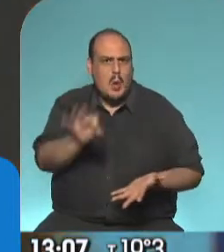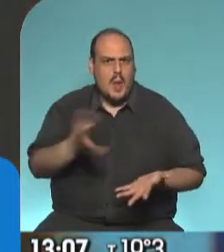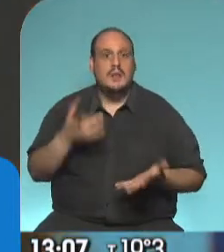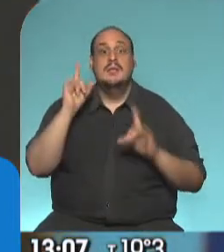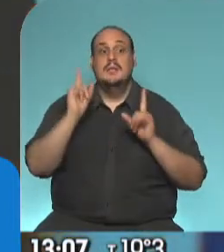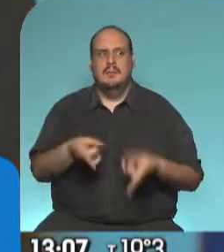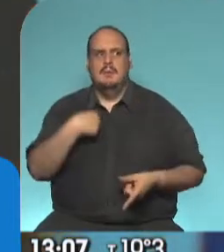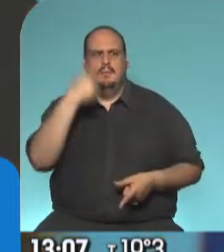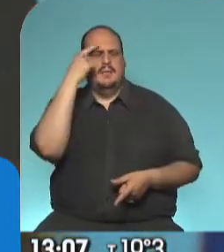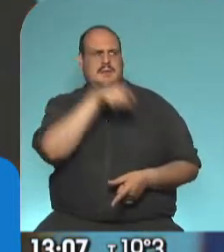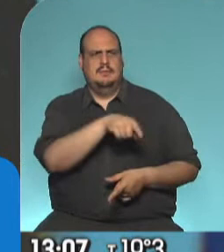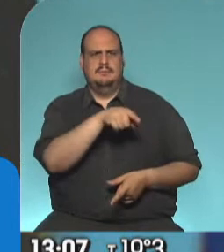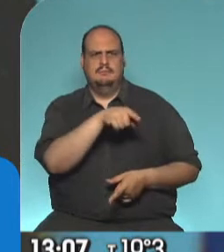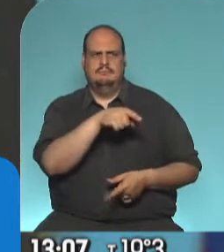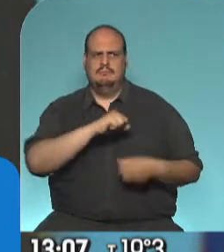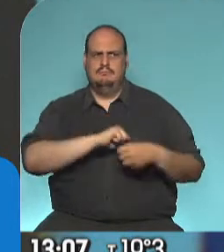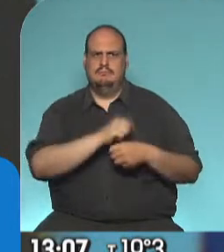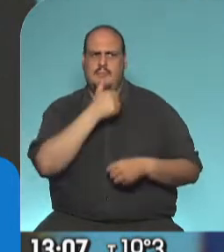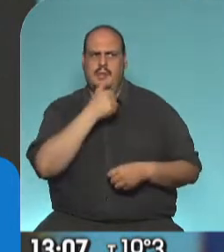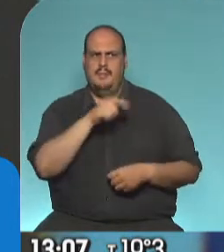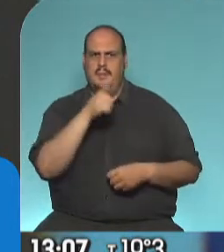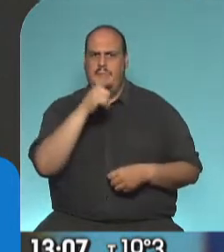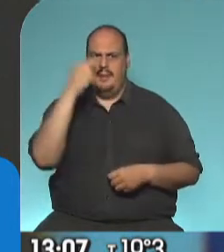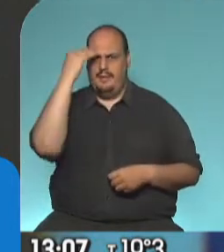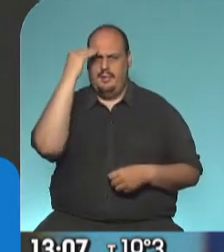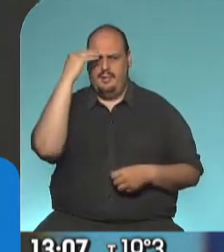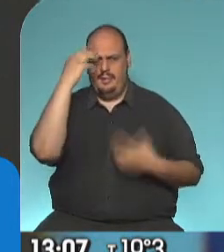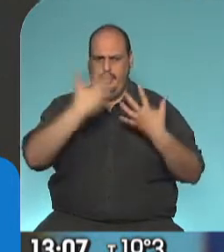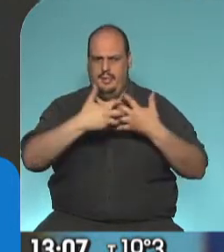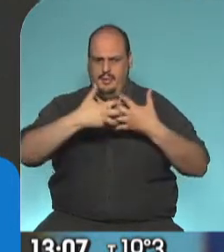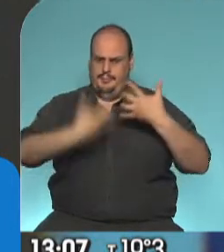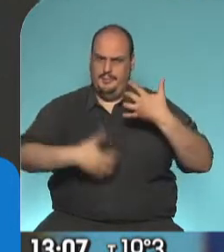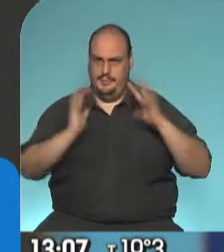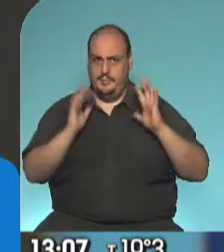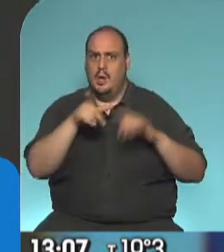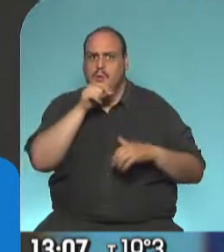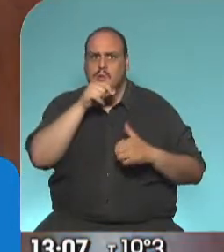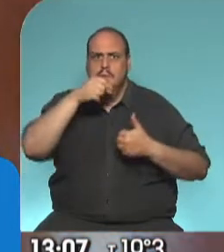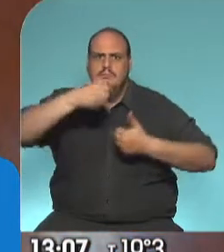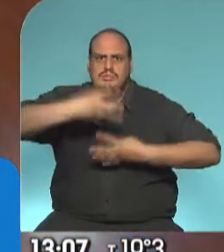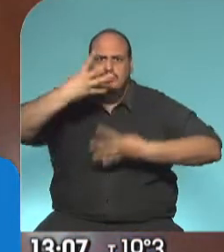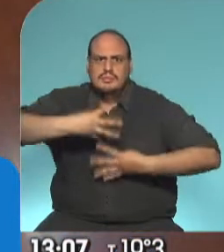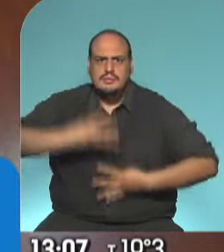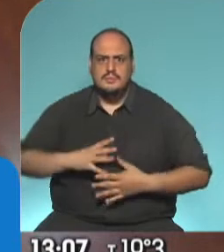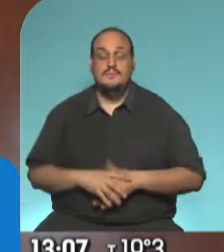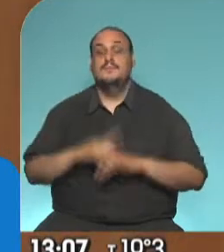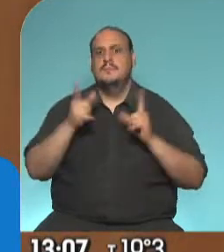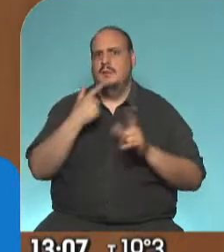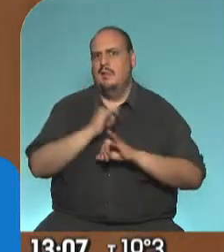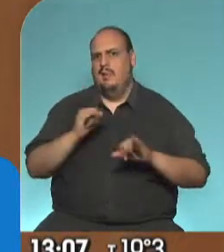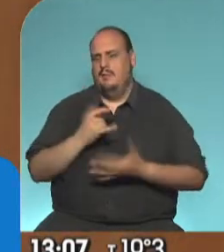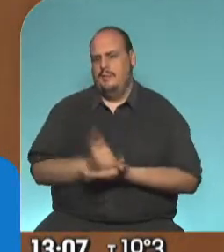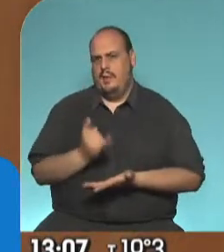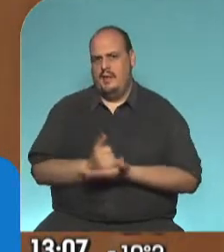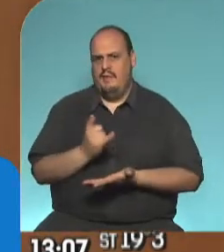salud mental, cómo le estaba impactando el tema del medicamento justamente por la cantidad de tweets que había sacado en las últimas horas. Además dice cualquier barbaridad, esto de que se